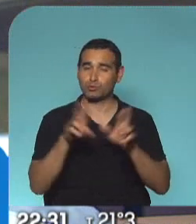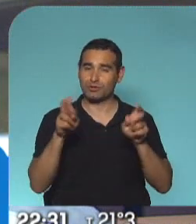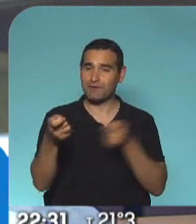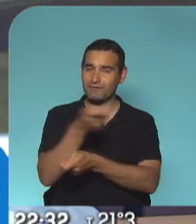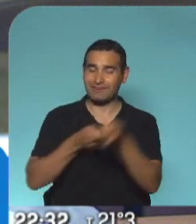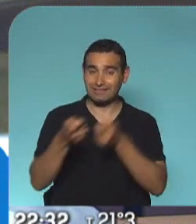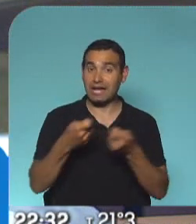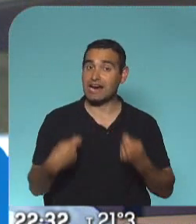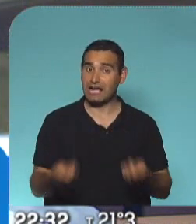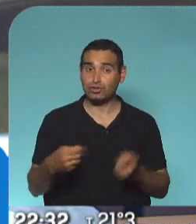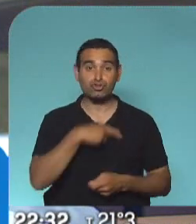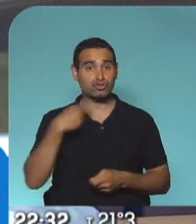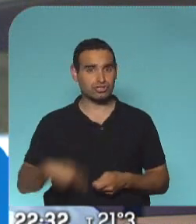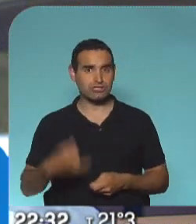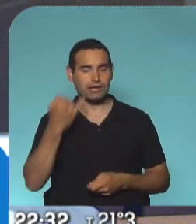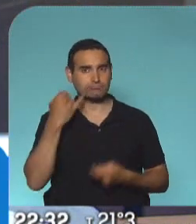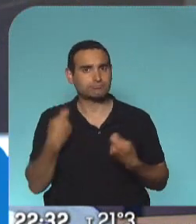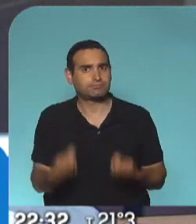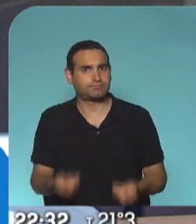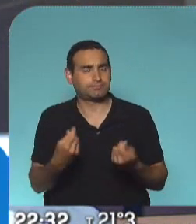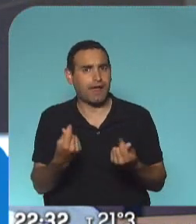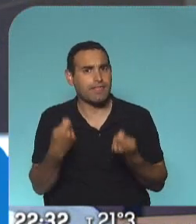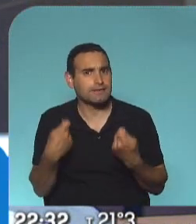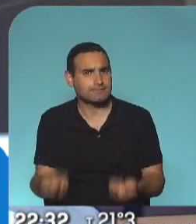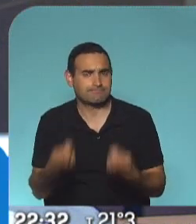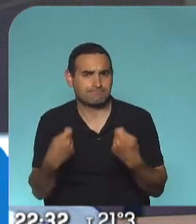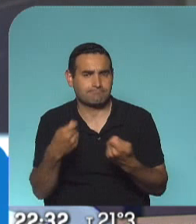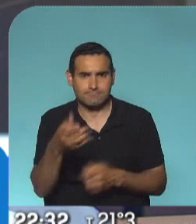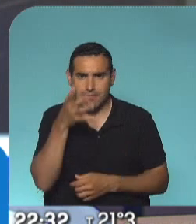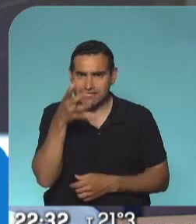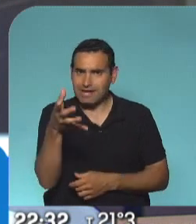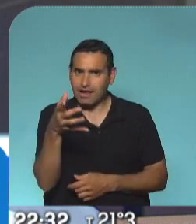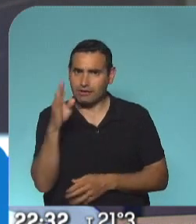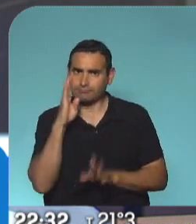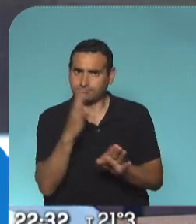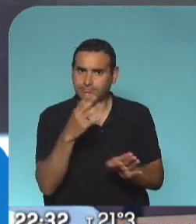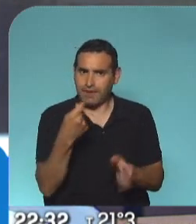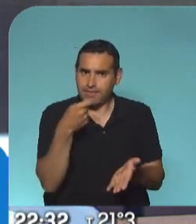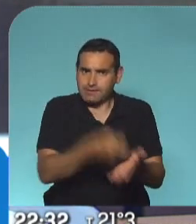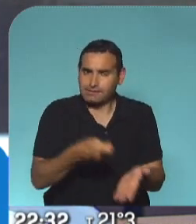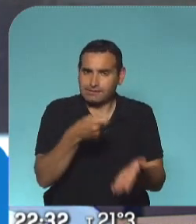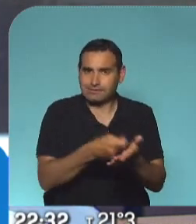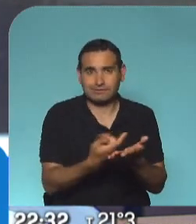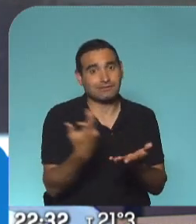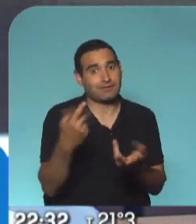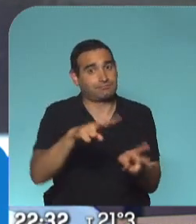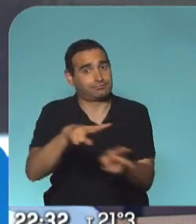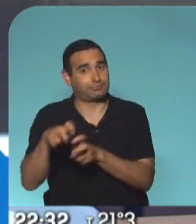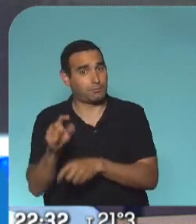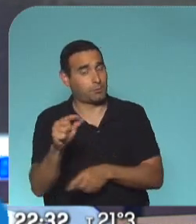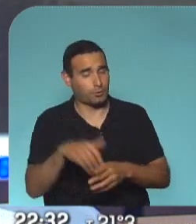los gastos. En China ya se está viendo que se está gastando mucho en Hong Kong y que está ingresando poco por ese